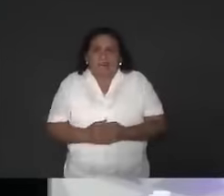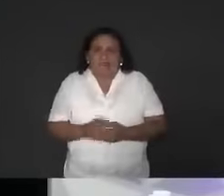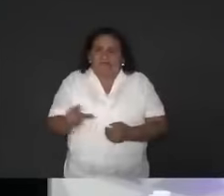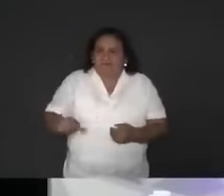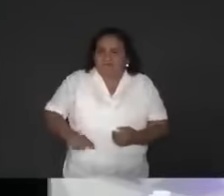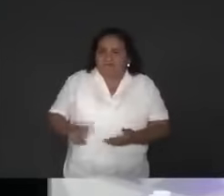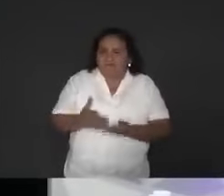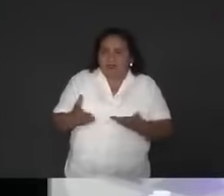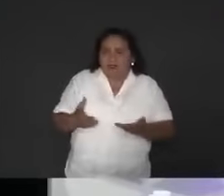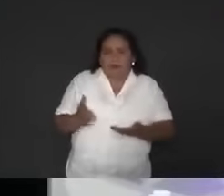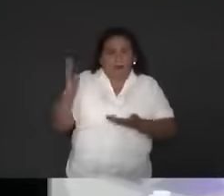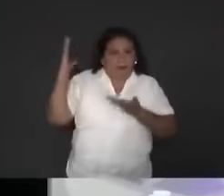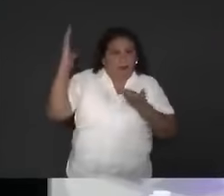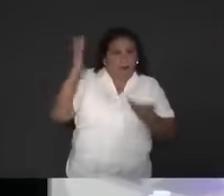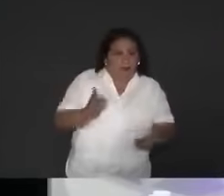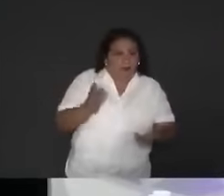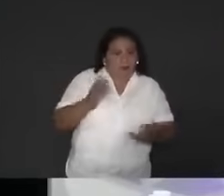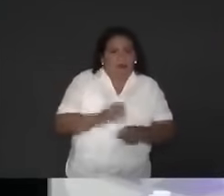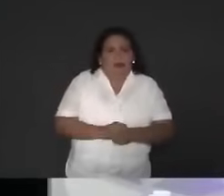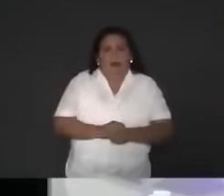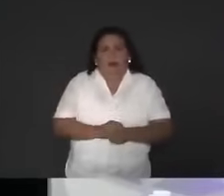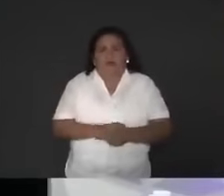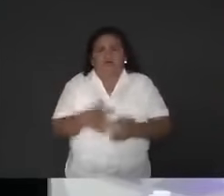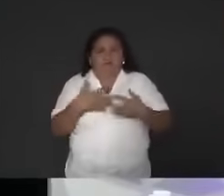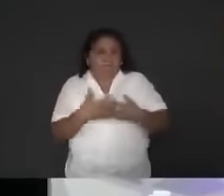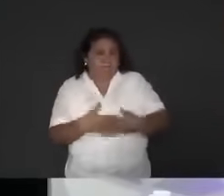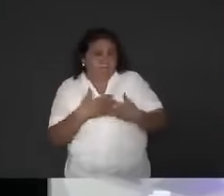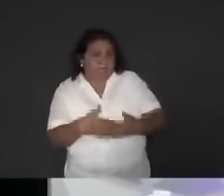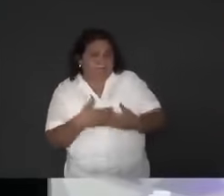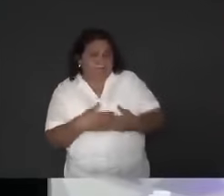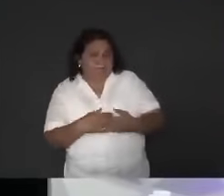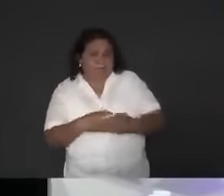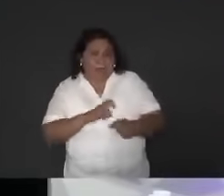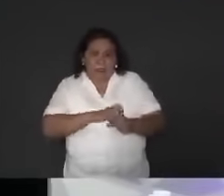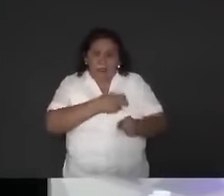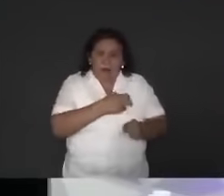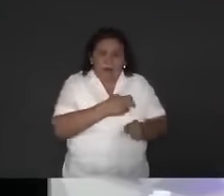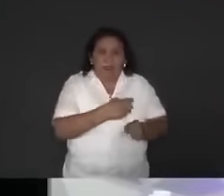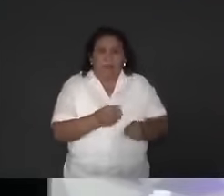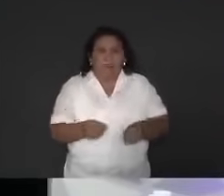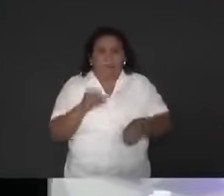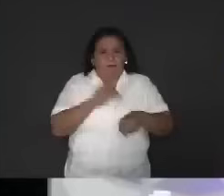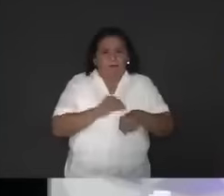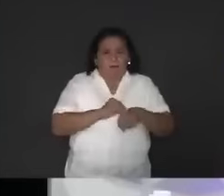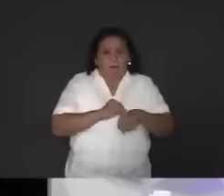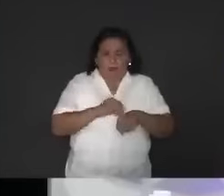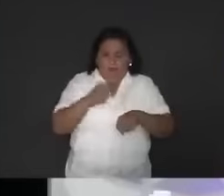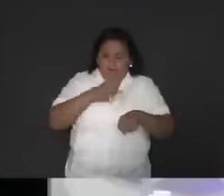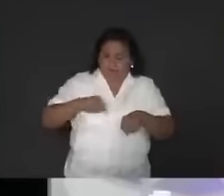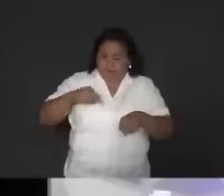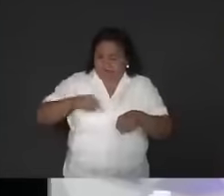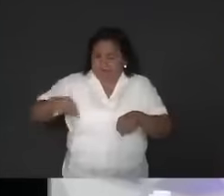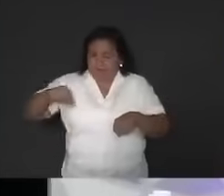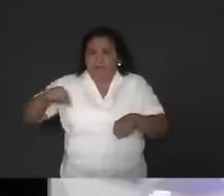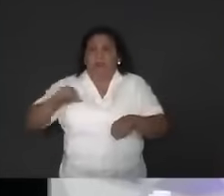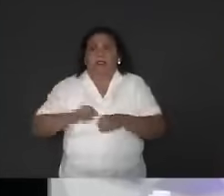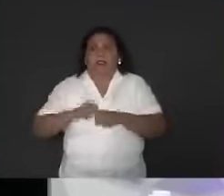platillo la llegada de una empresa cervecera que se instala justo en el anillo de cenotes, no de Yucatán, de la